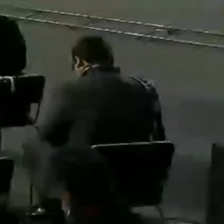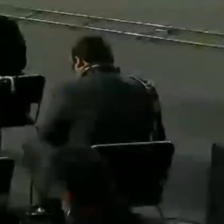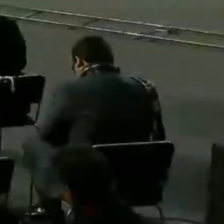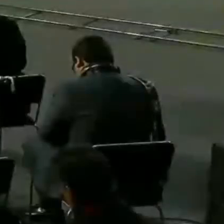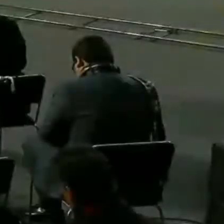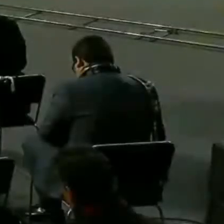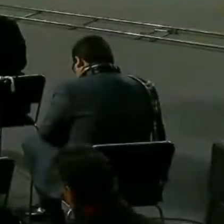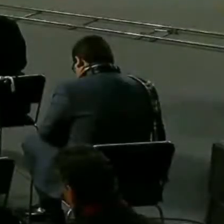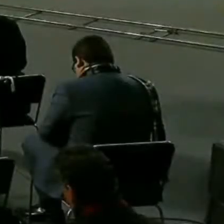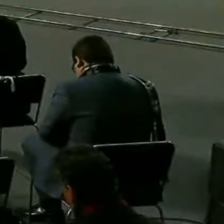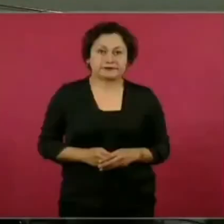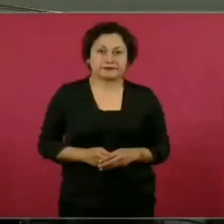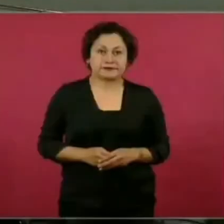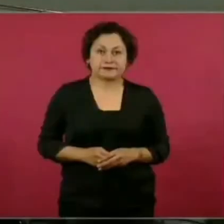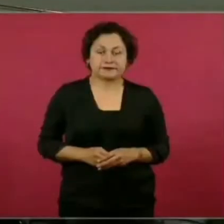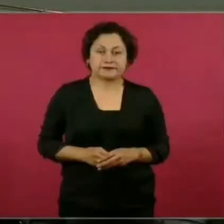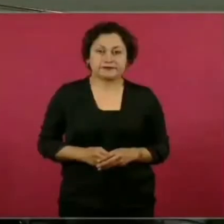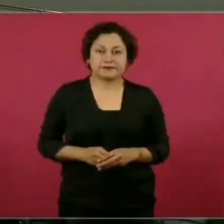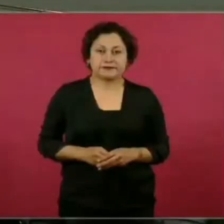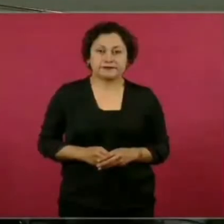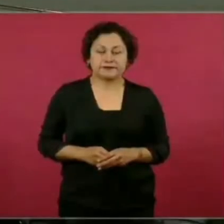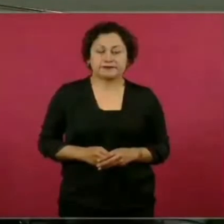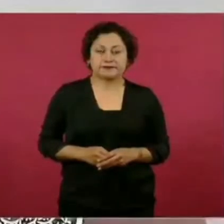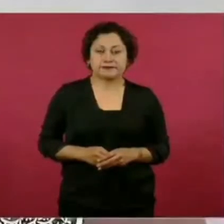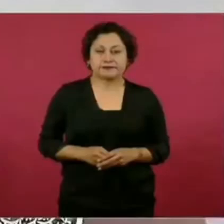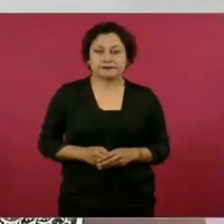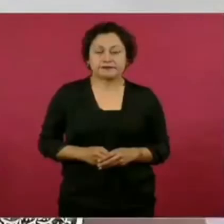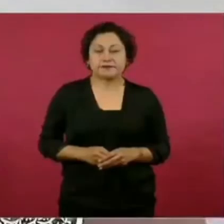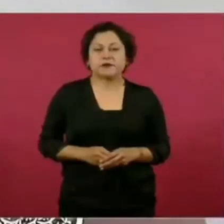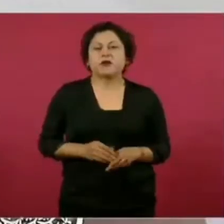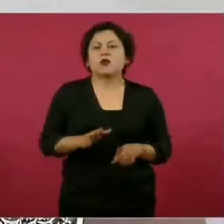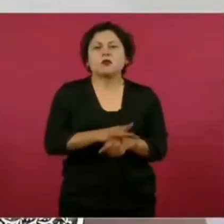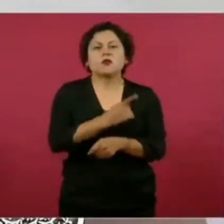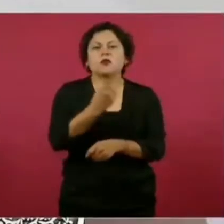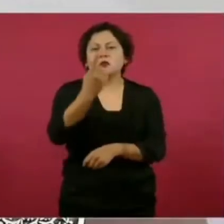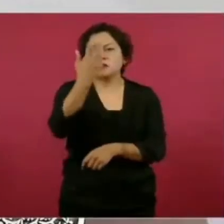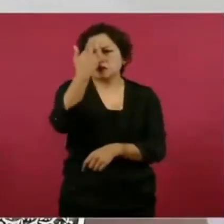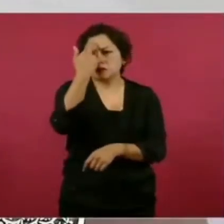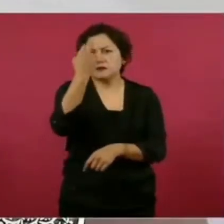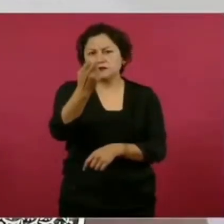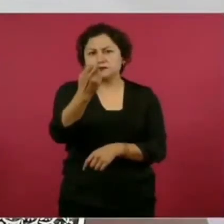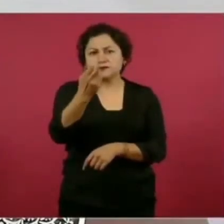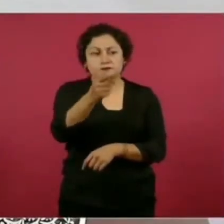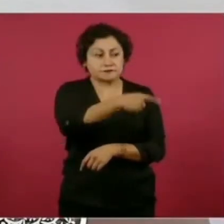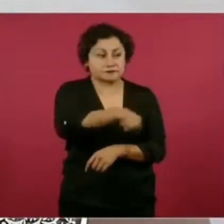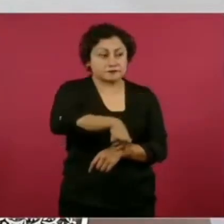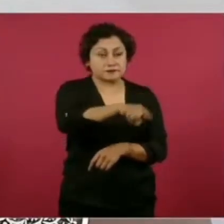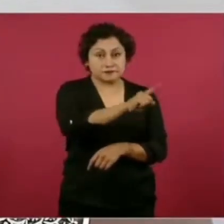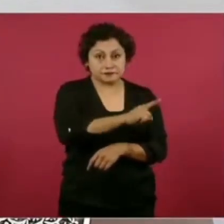el simular de que iba a haber un cambio